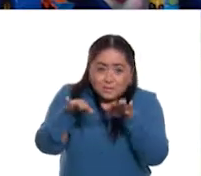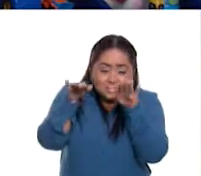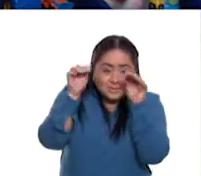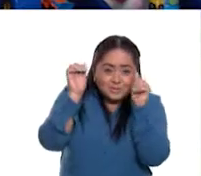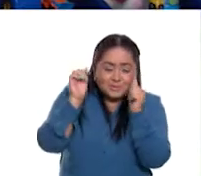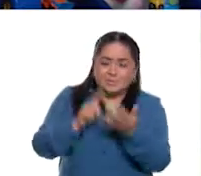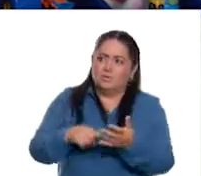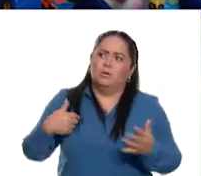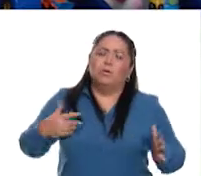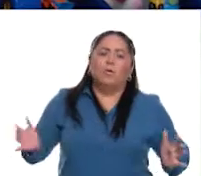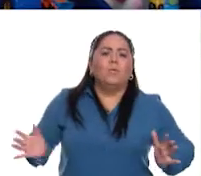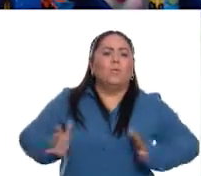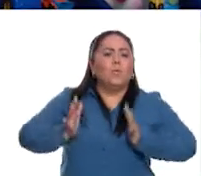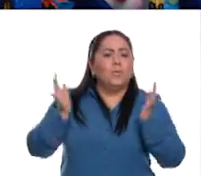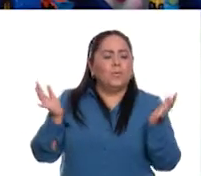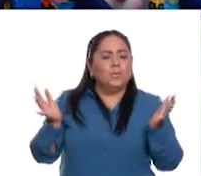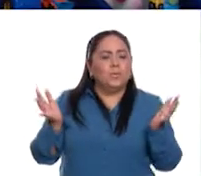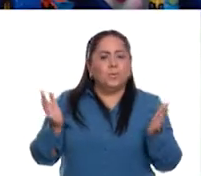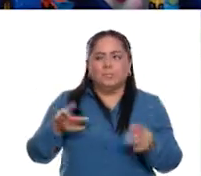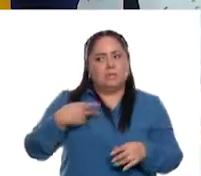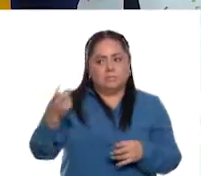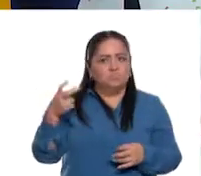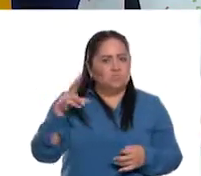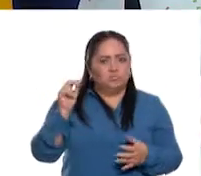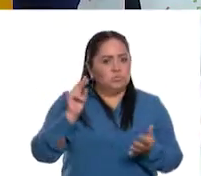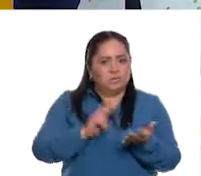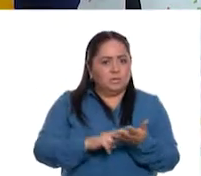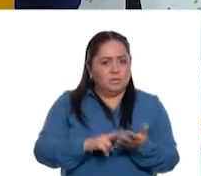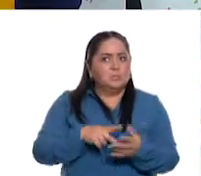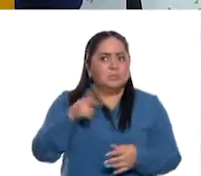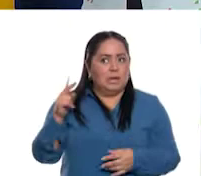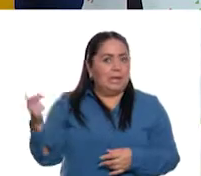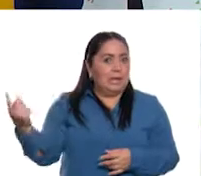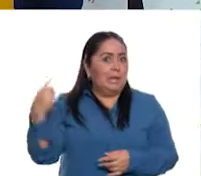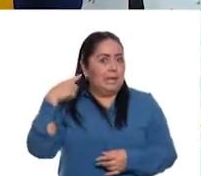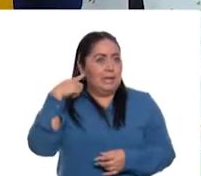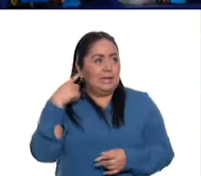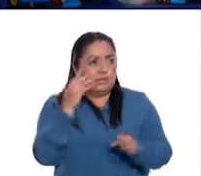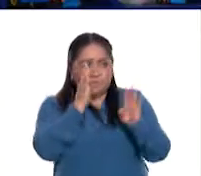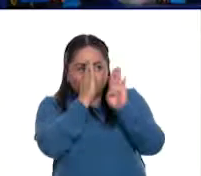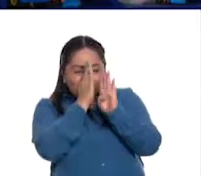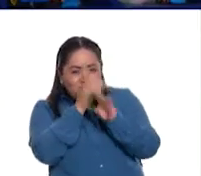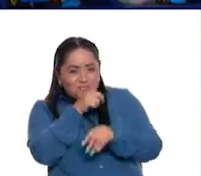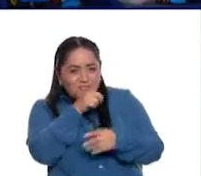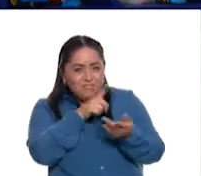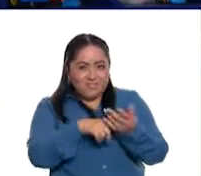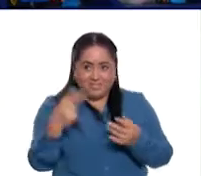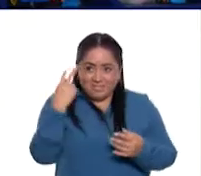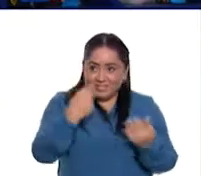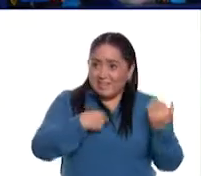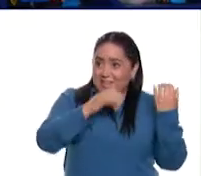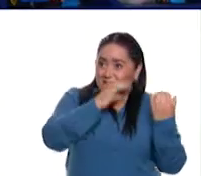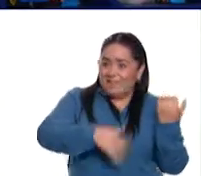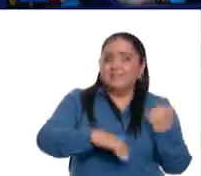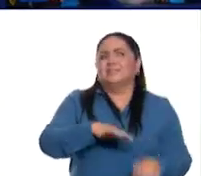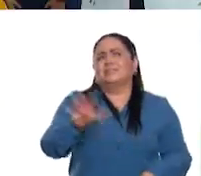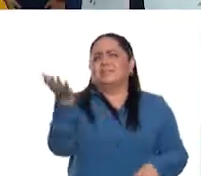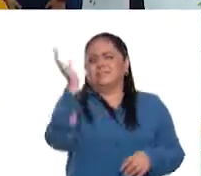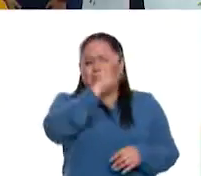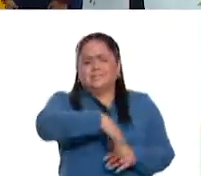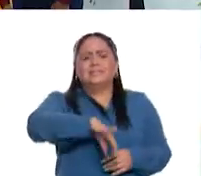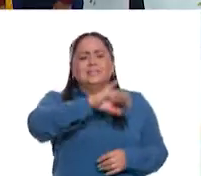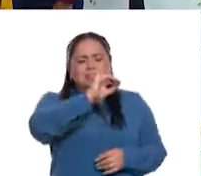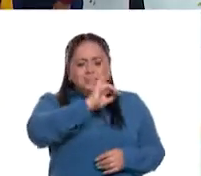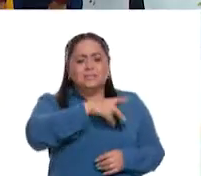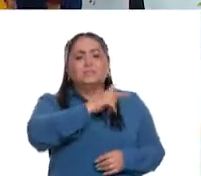Escondidas, me asustaron, pero no se vale. O sea que me escucharon improvisarme una canción. Ay, sí, ¿cómo estás,